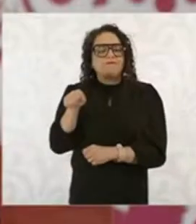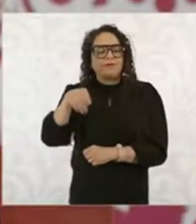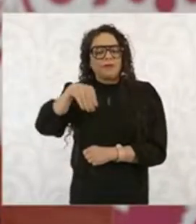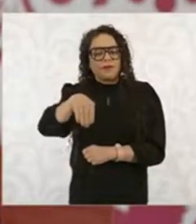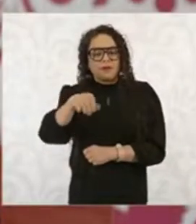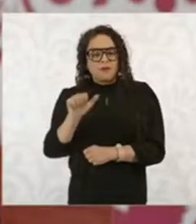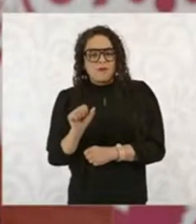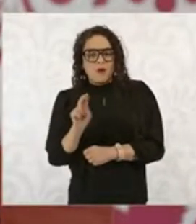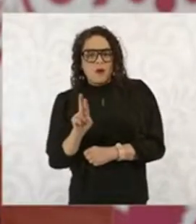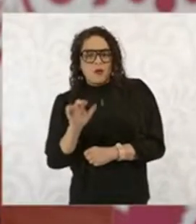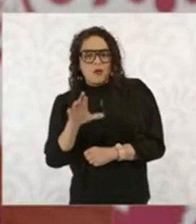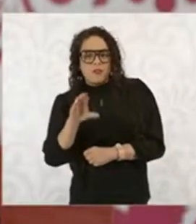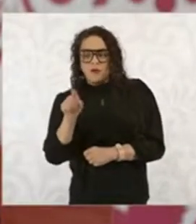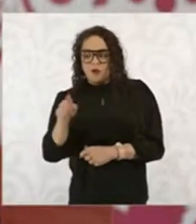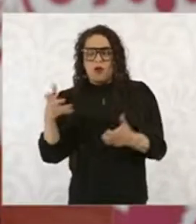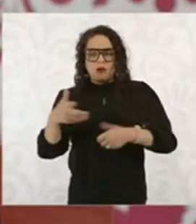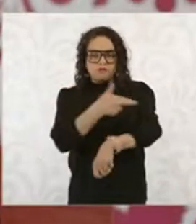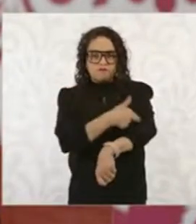las concesiones.